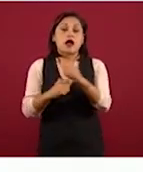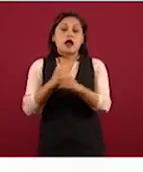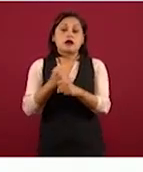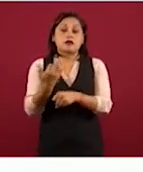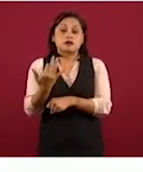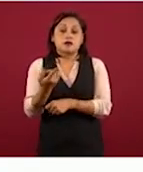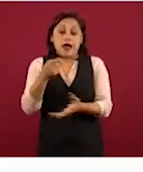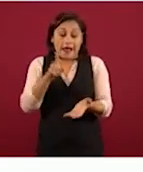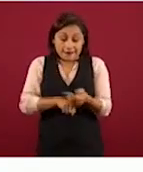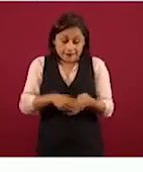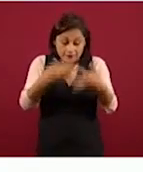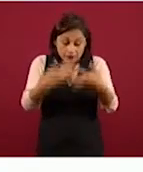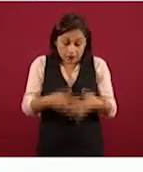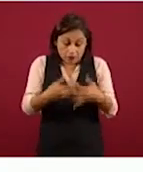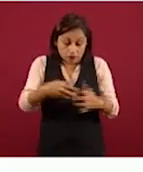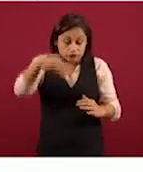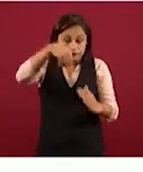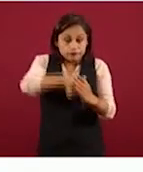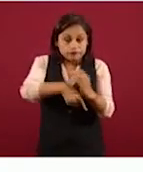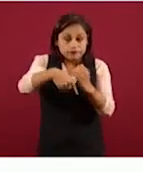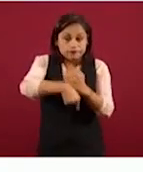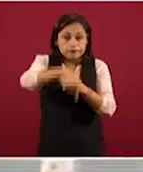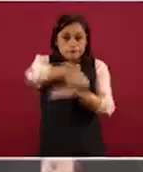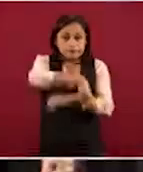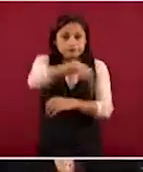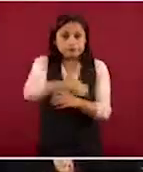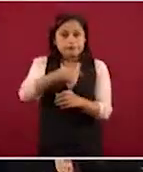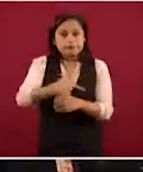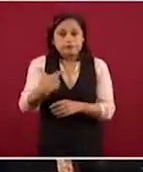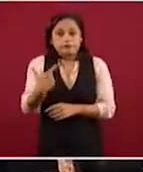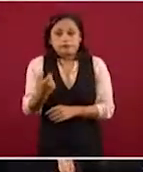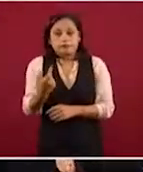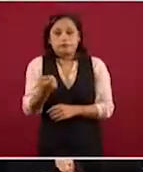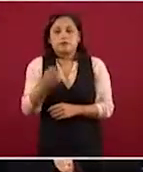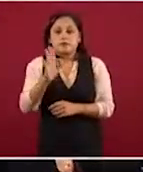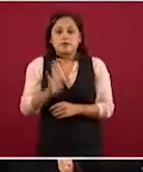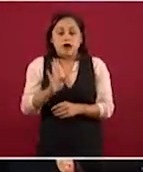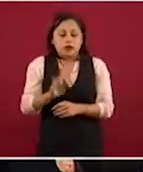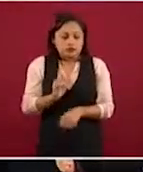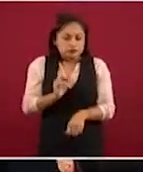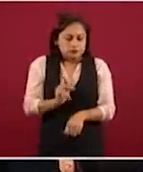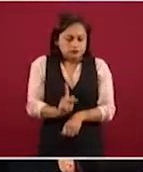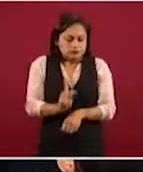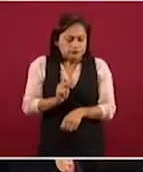vehículo, haciendo como si fuera parte del vehículo.